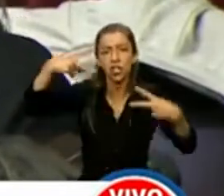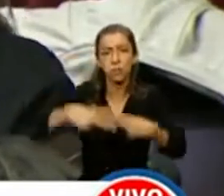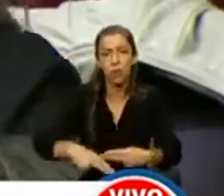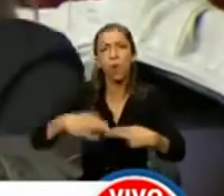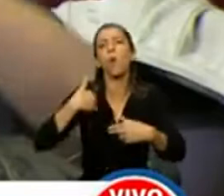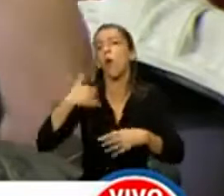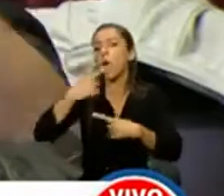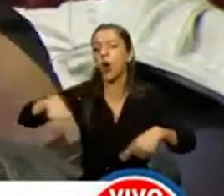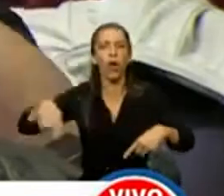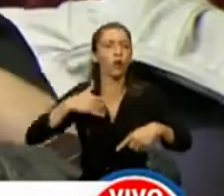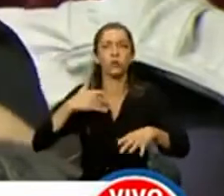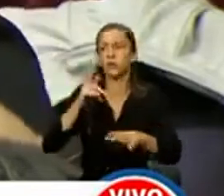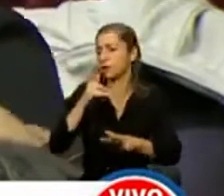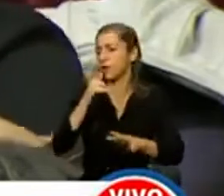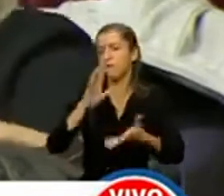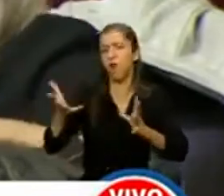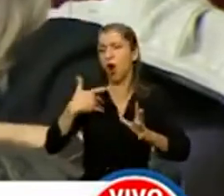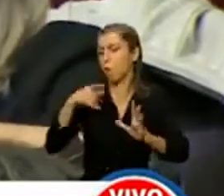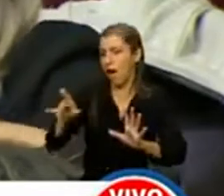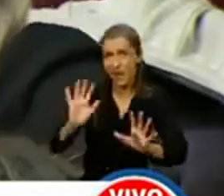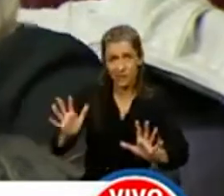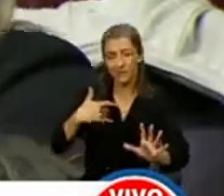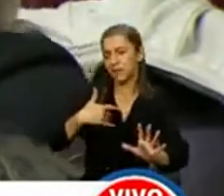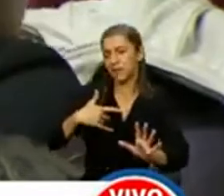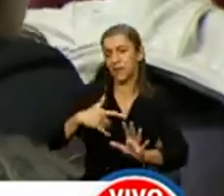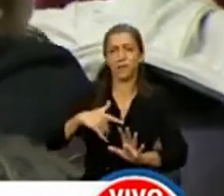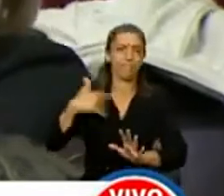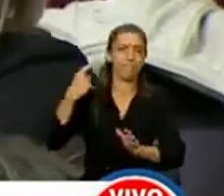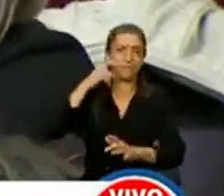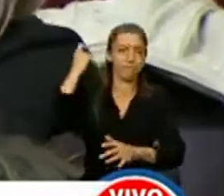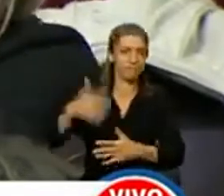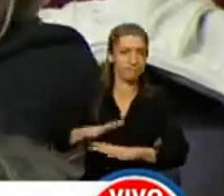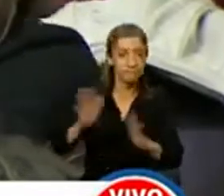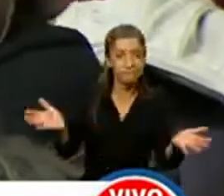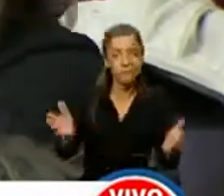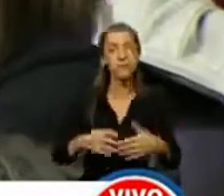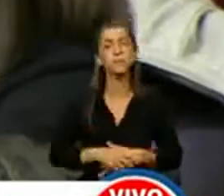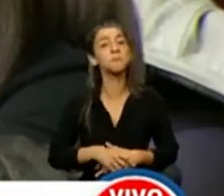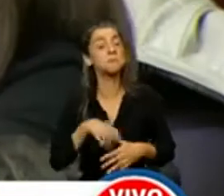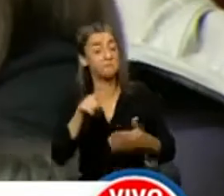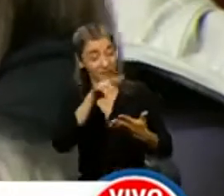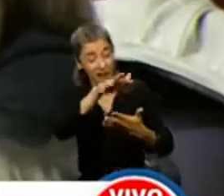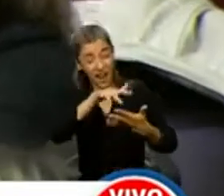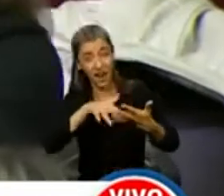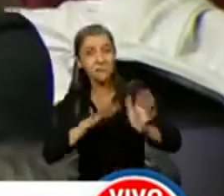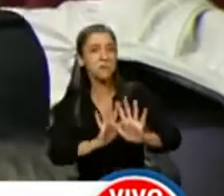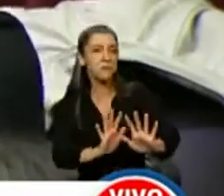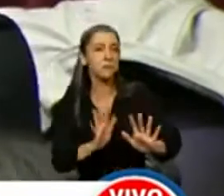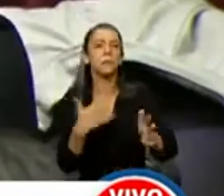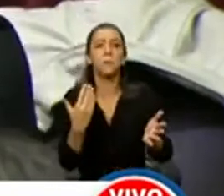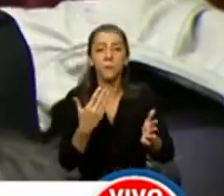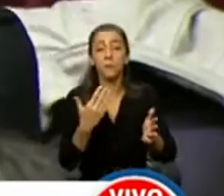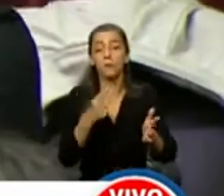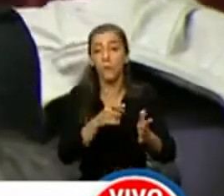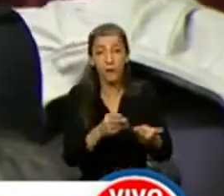se consiguen, lacras. Esto no fue un exabrupto al pasar, sino que después fue reiterados programas